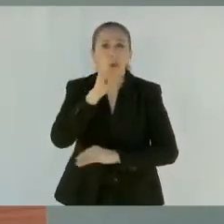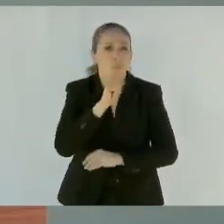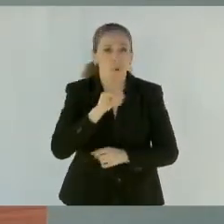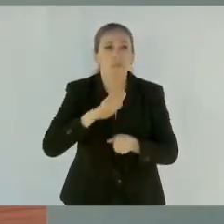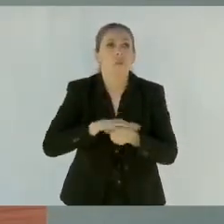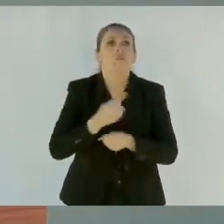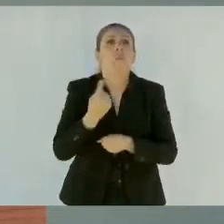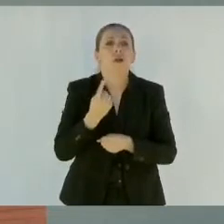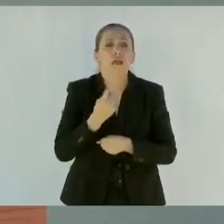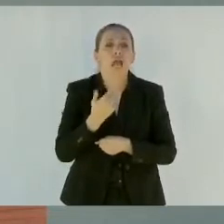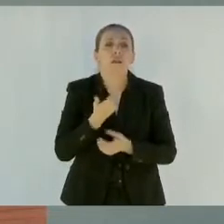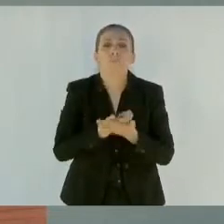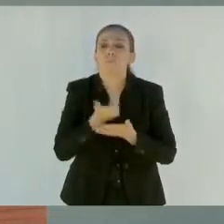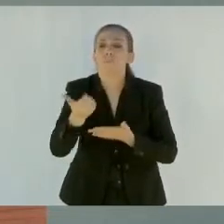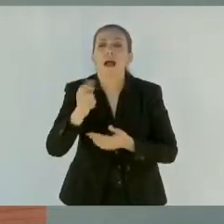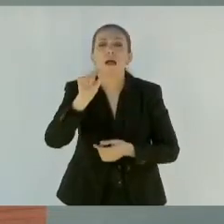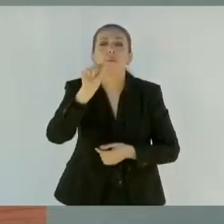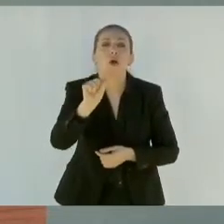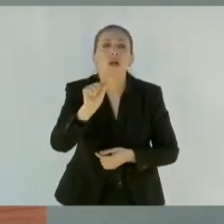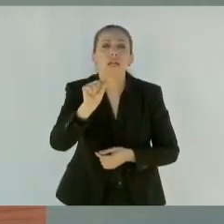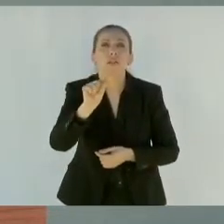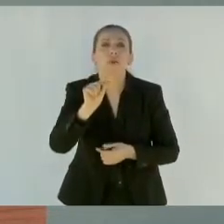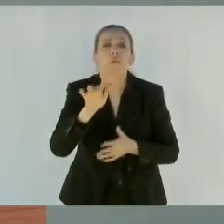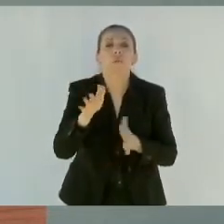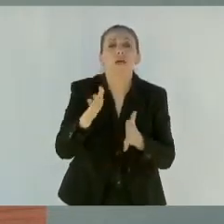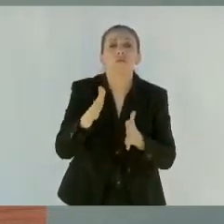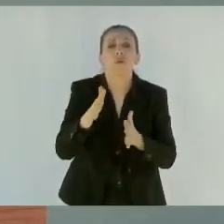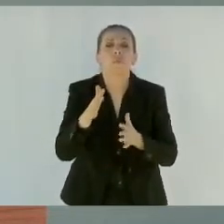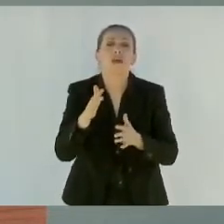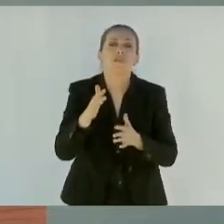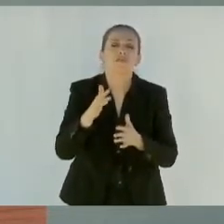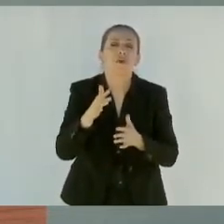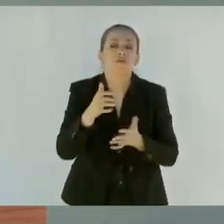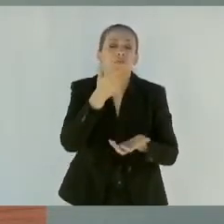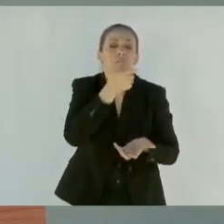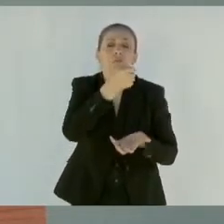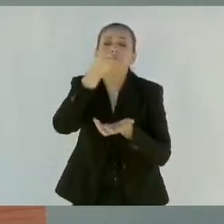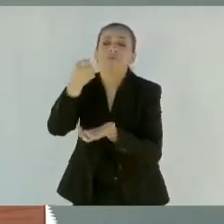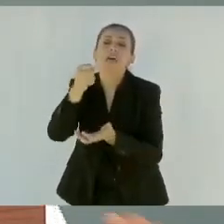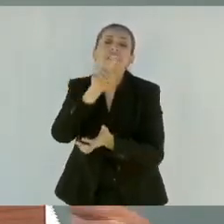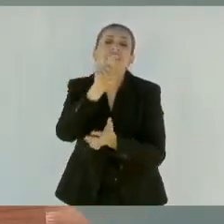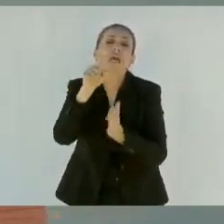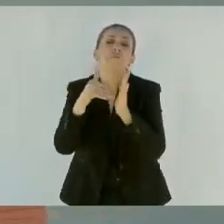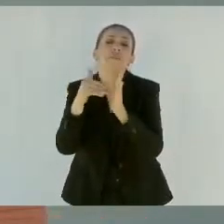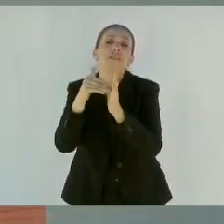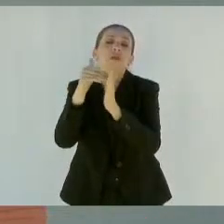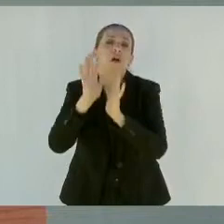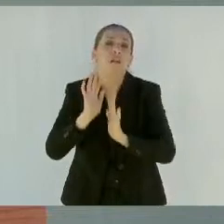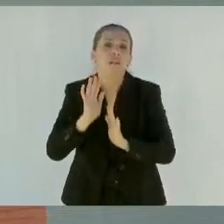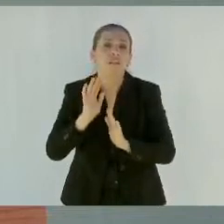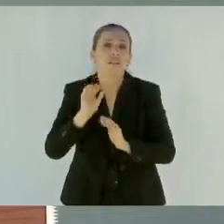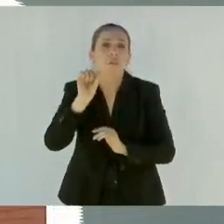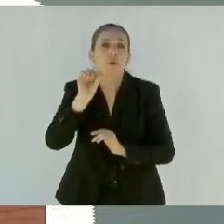Mínimo 100 millones. O sea, que